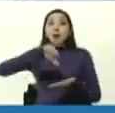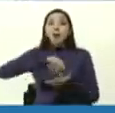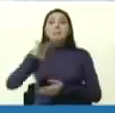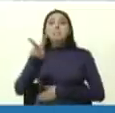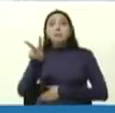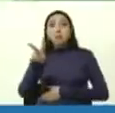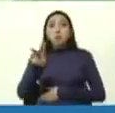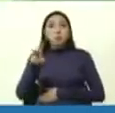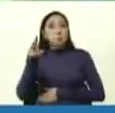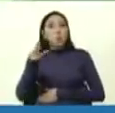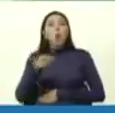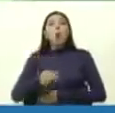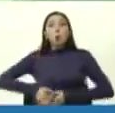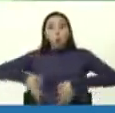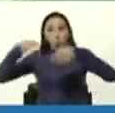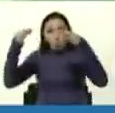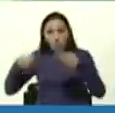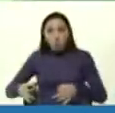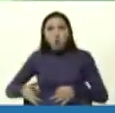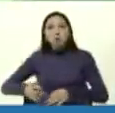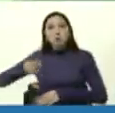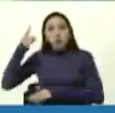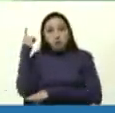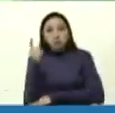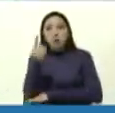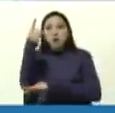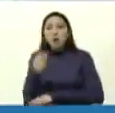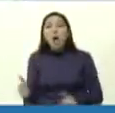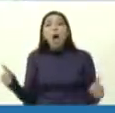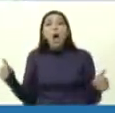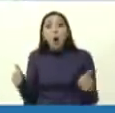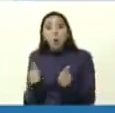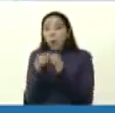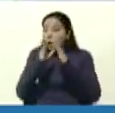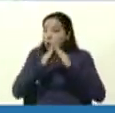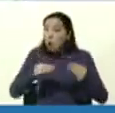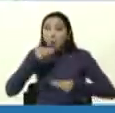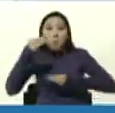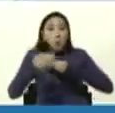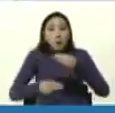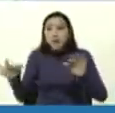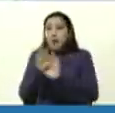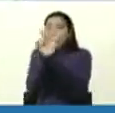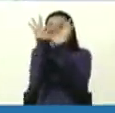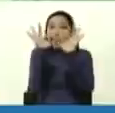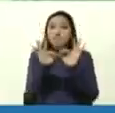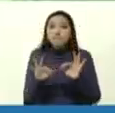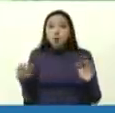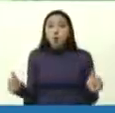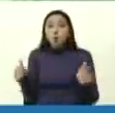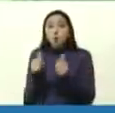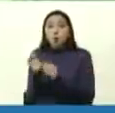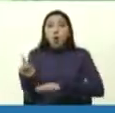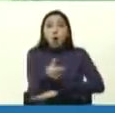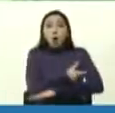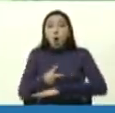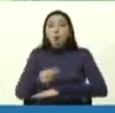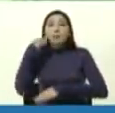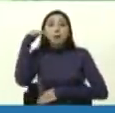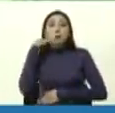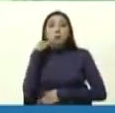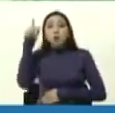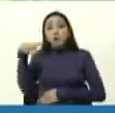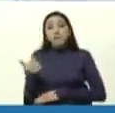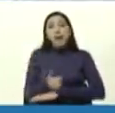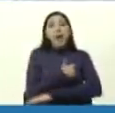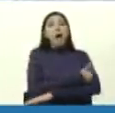que es el ente oficial que acompaña la implementación de todas estas medidas junto al gobierno bolivariano y las